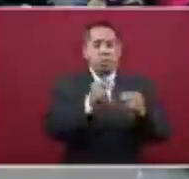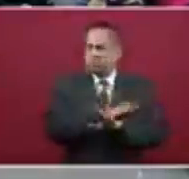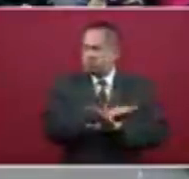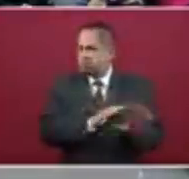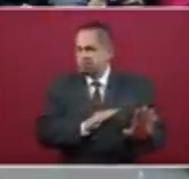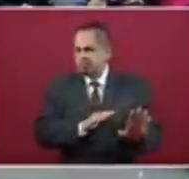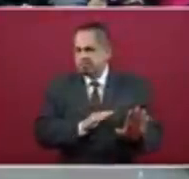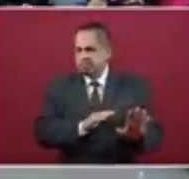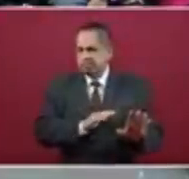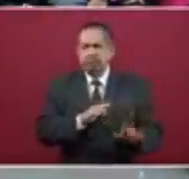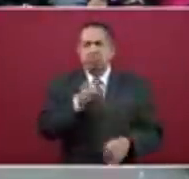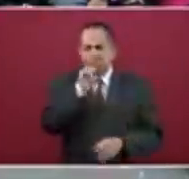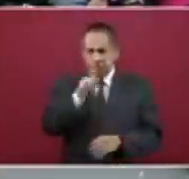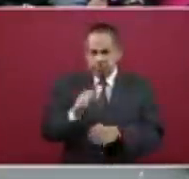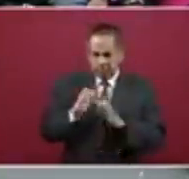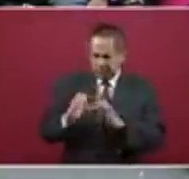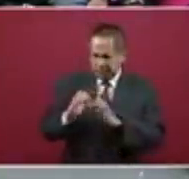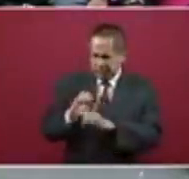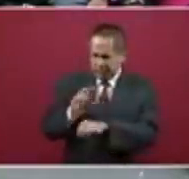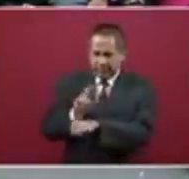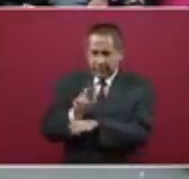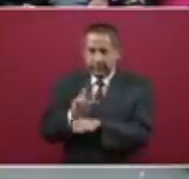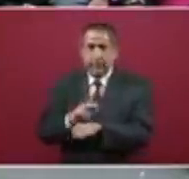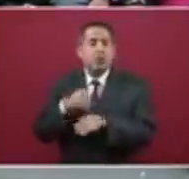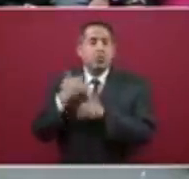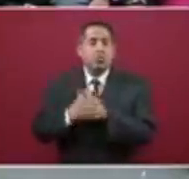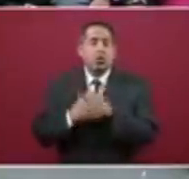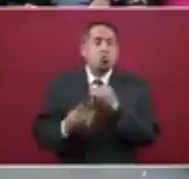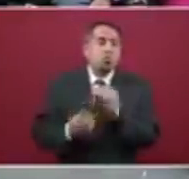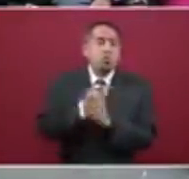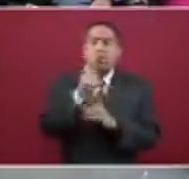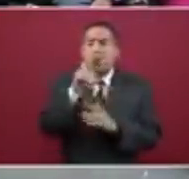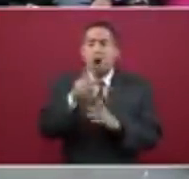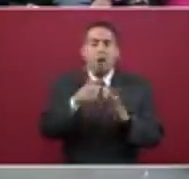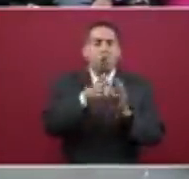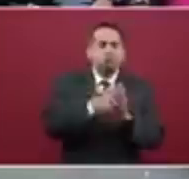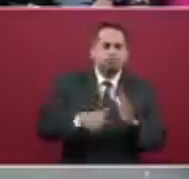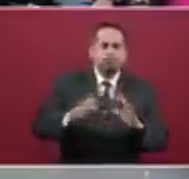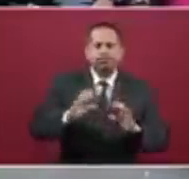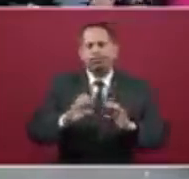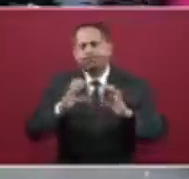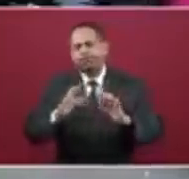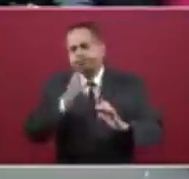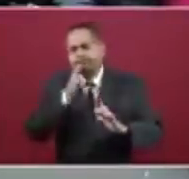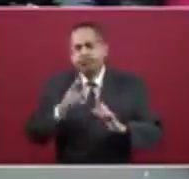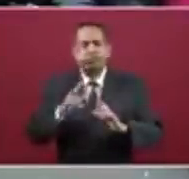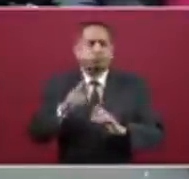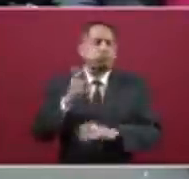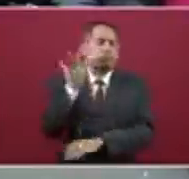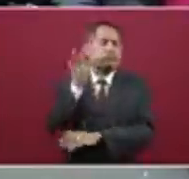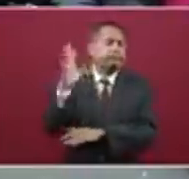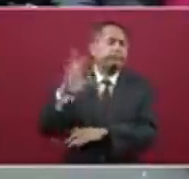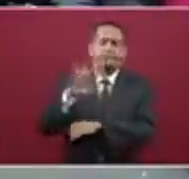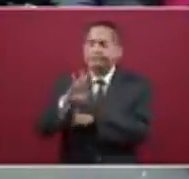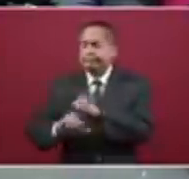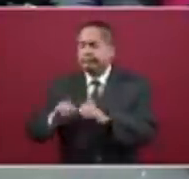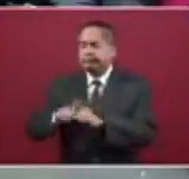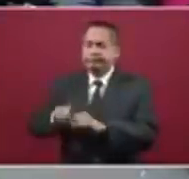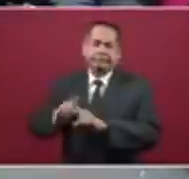y crearán nuevas reservas naturales y se protegerá la flora y la fauna